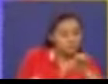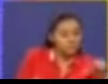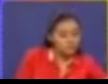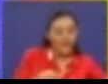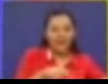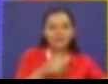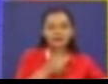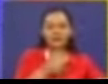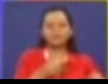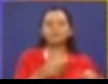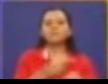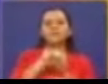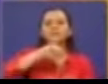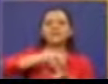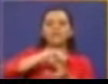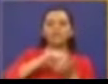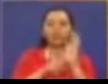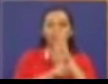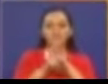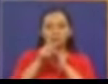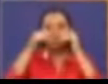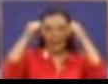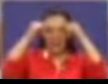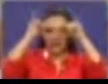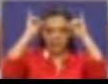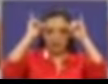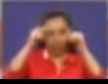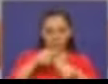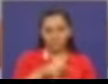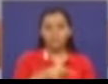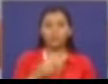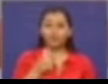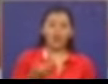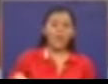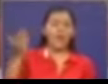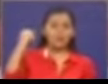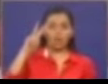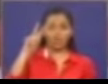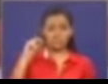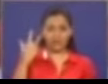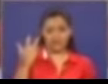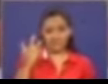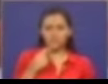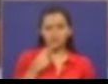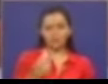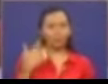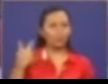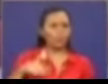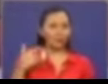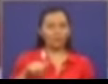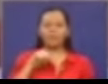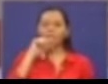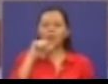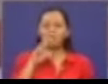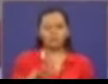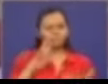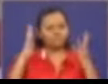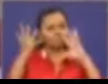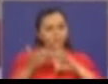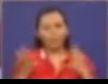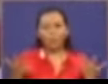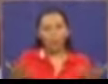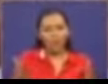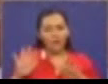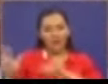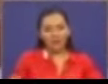MAGAP. En el 2013 yo dije que teníamos una deuda con el agro, que nos faltaba esa revolución agraria. Pues